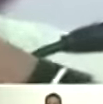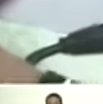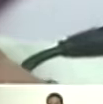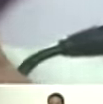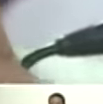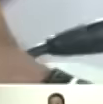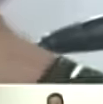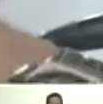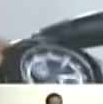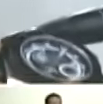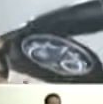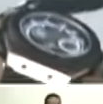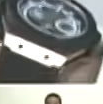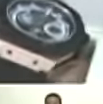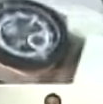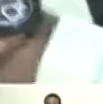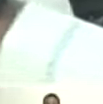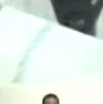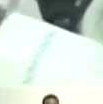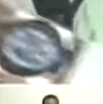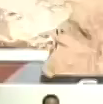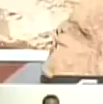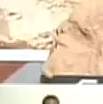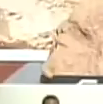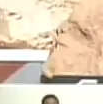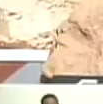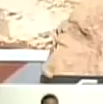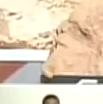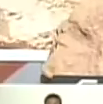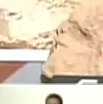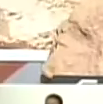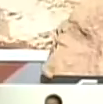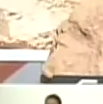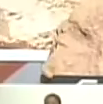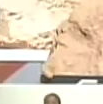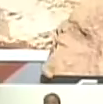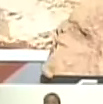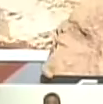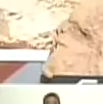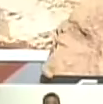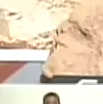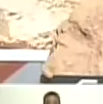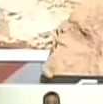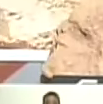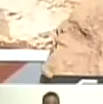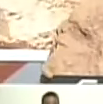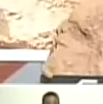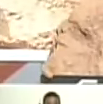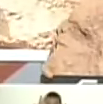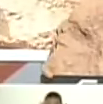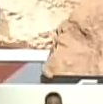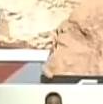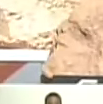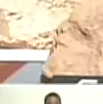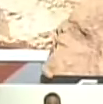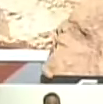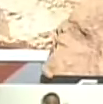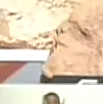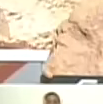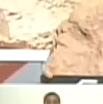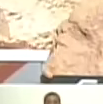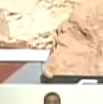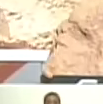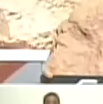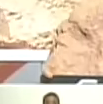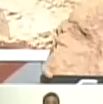Y nos cuidamos. Todavía hay que cuidarse. ¿Ves? Queda, mira, uno desinfectado.